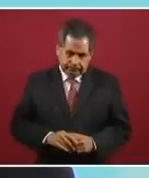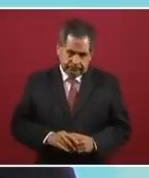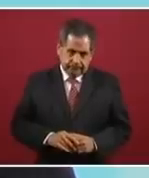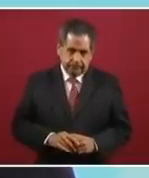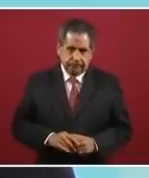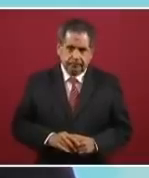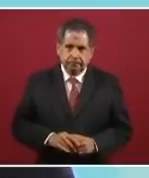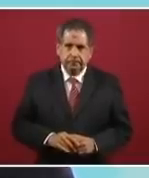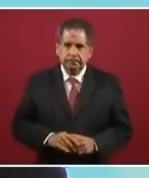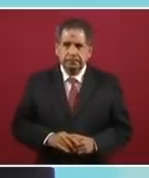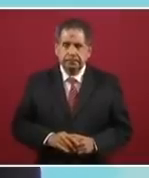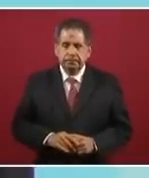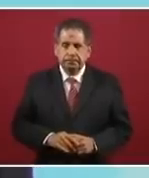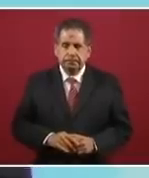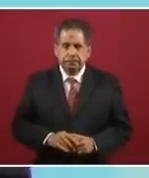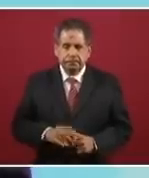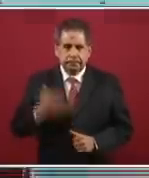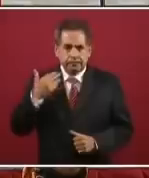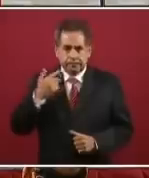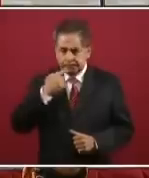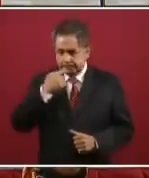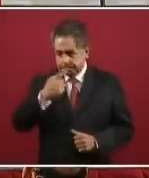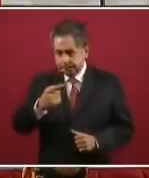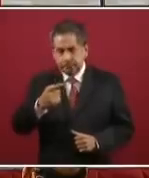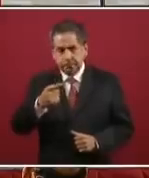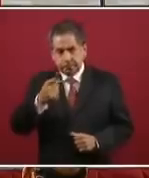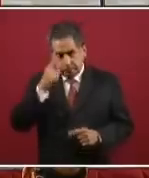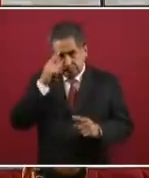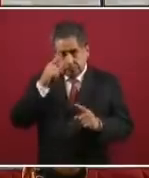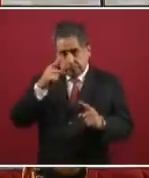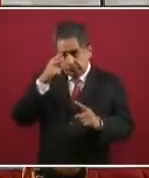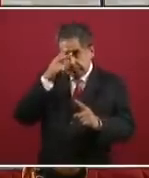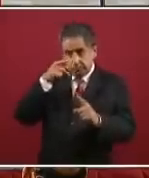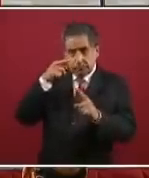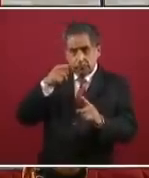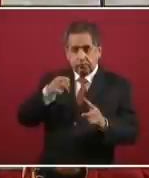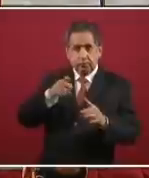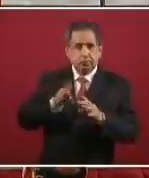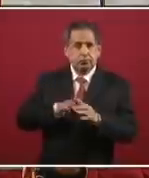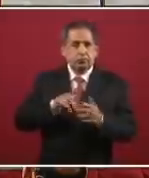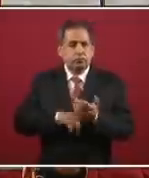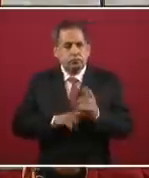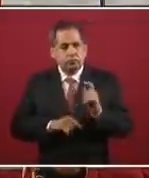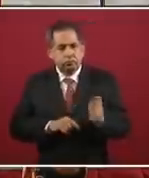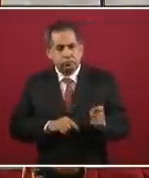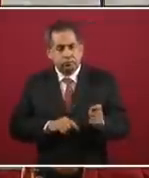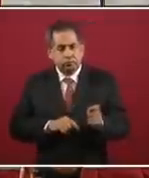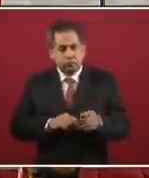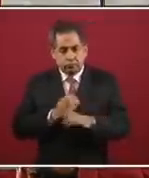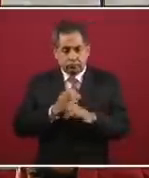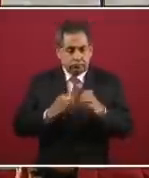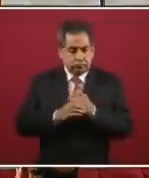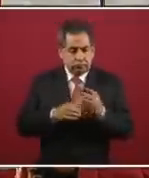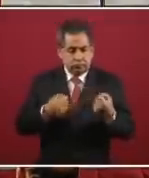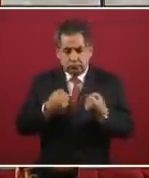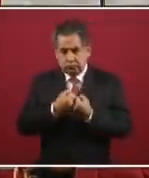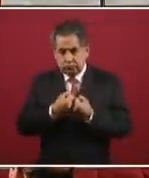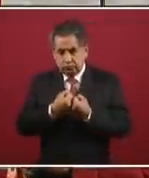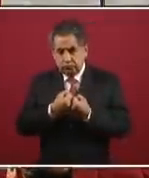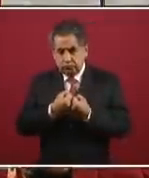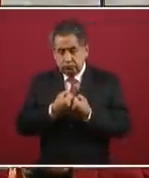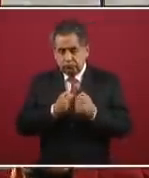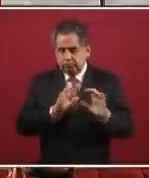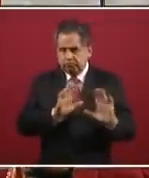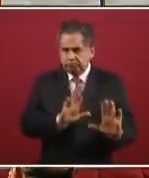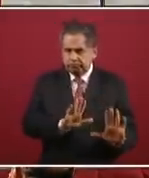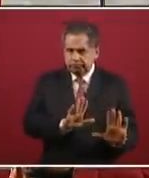Se manifestó que el objetivo de México sería congelar el tráfico de armas en la frontera. Nuestro